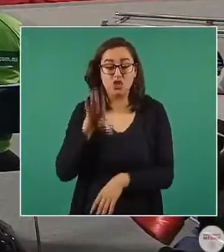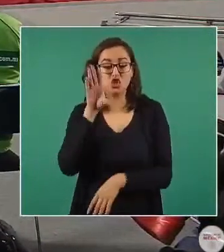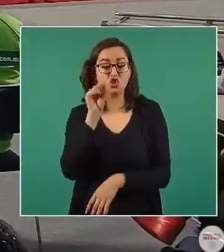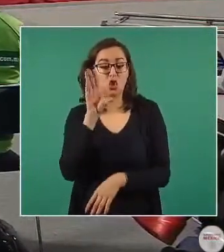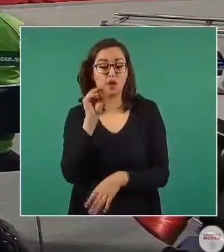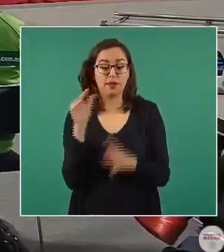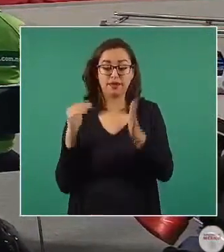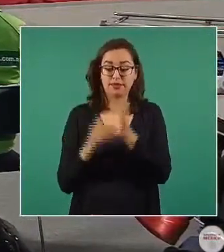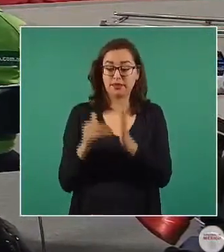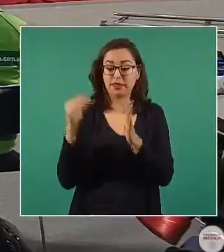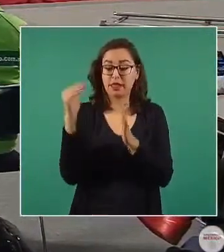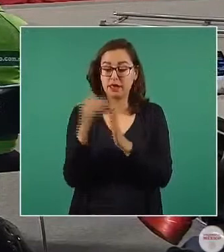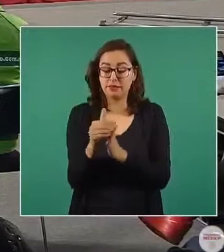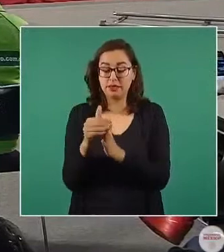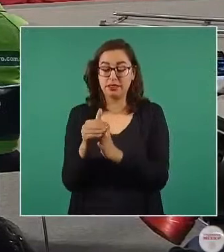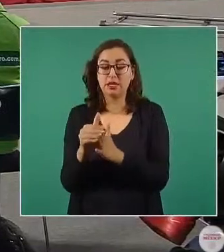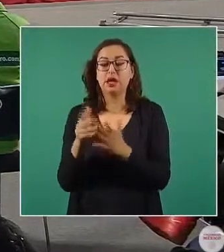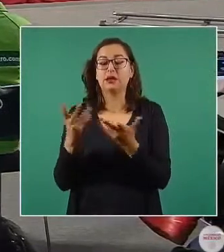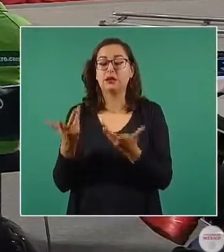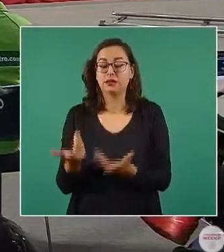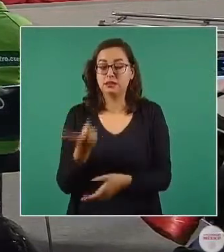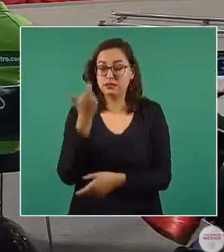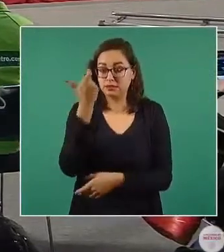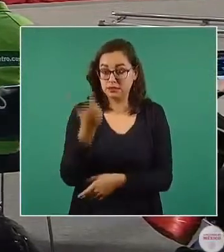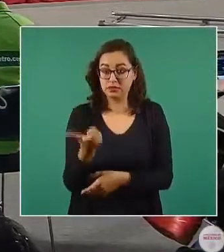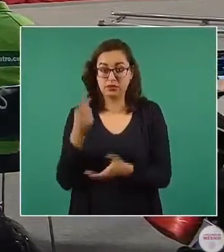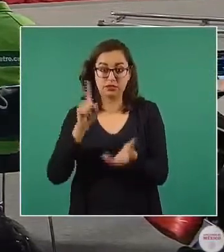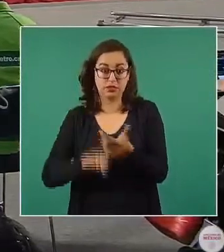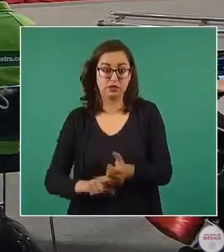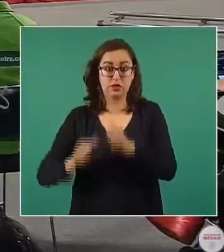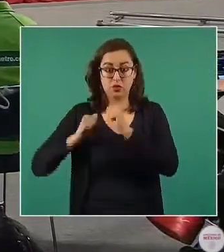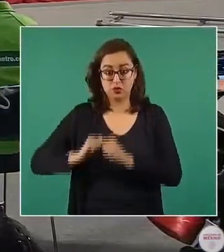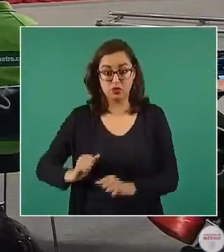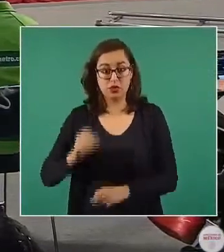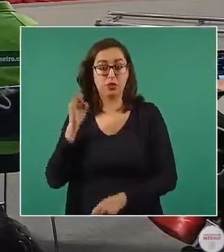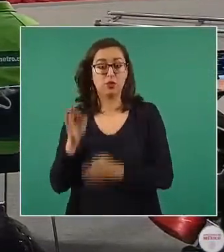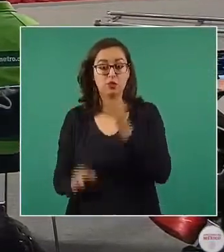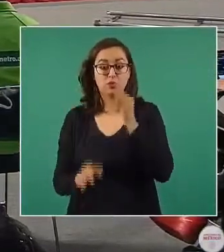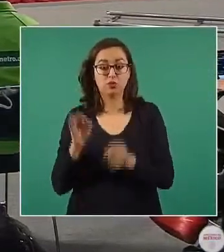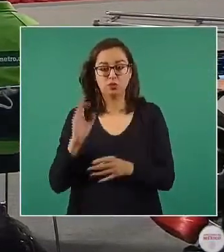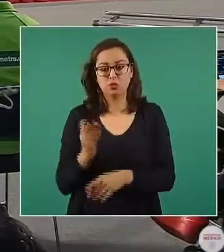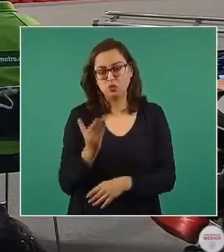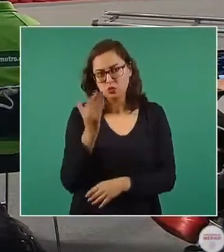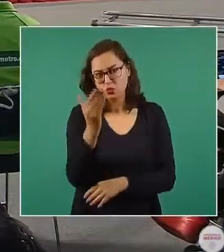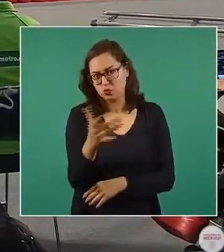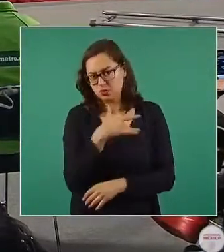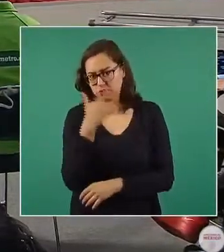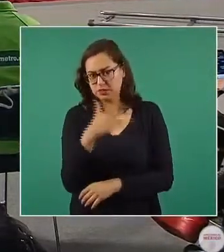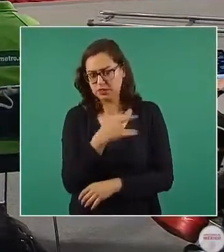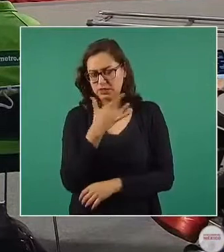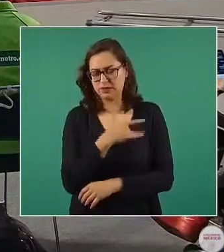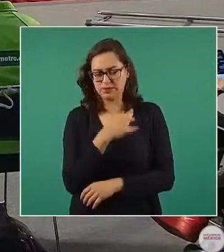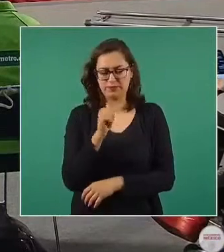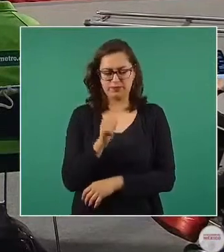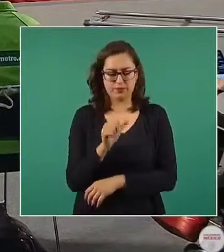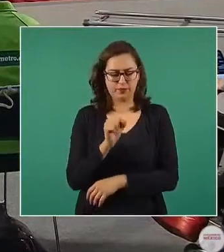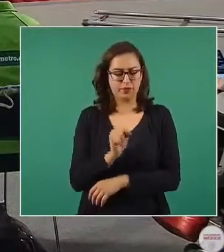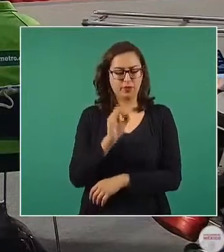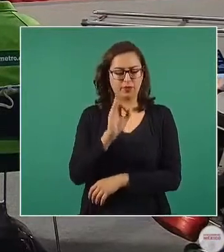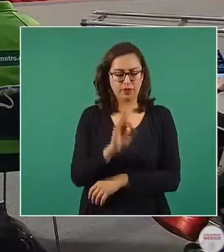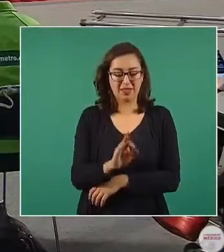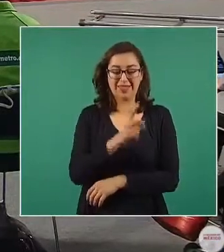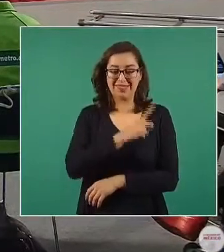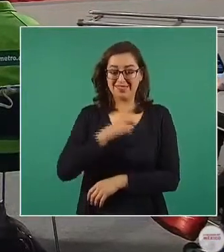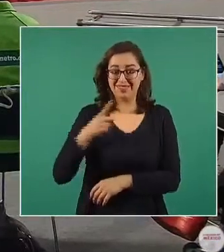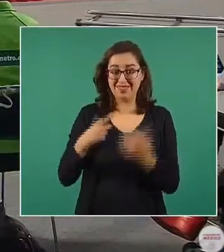cuenta pública 2019 del Poder Judicial del Estado. ¿Considera usted que la Auditoría Superior de la